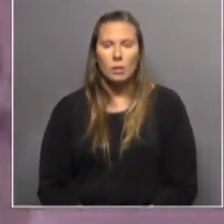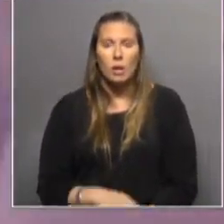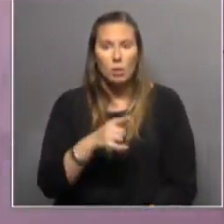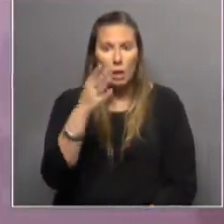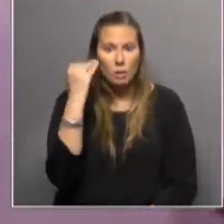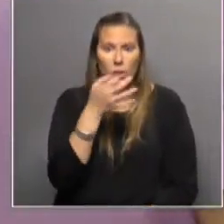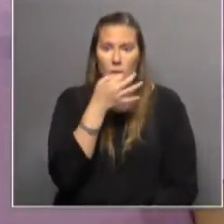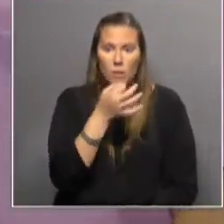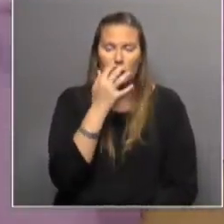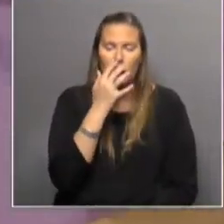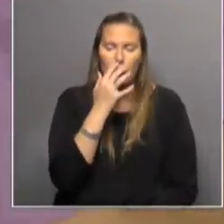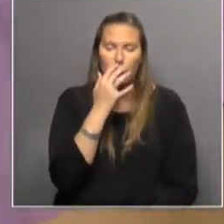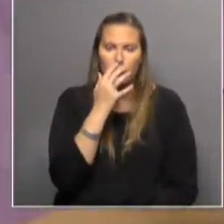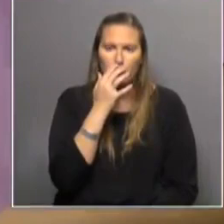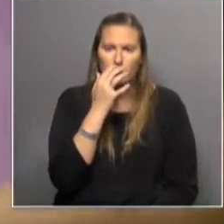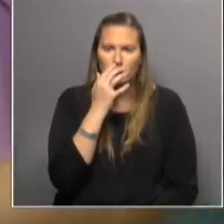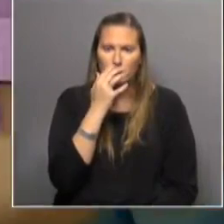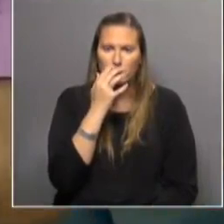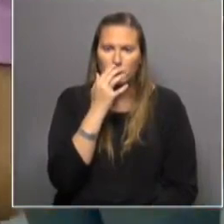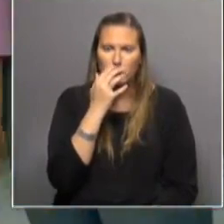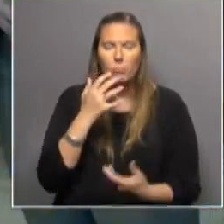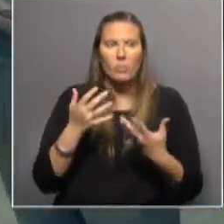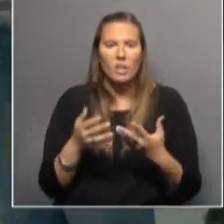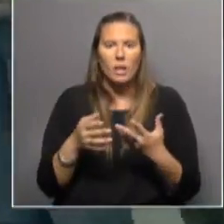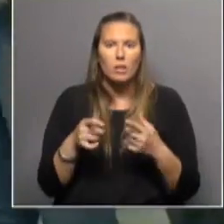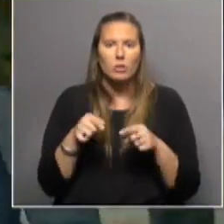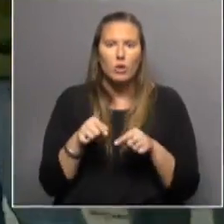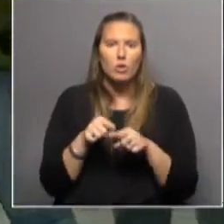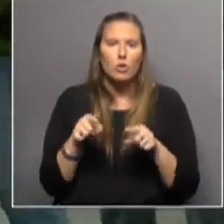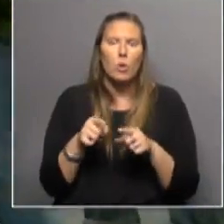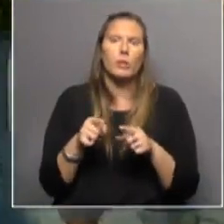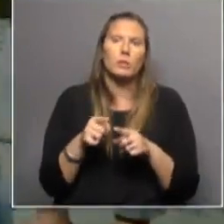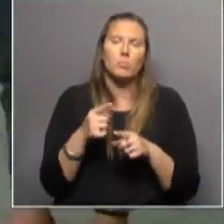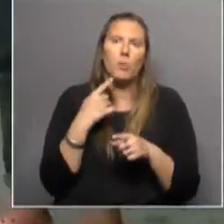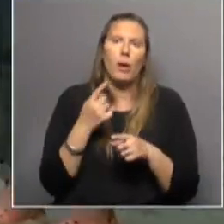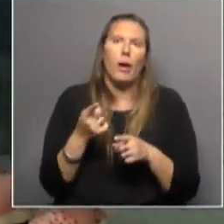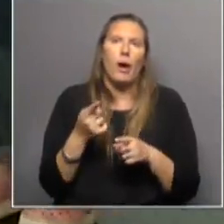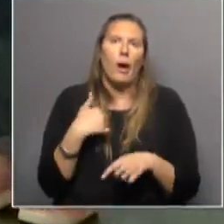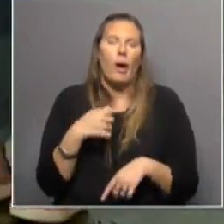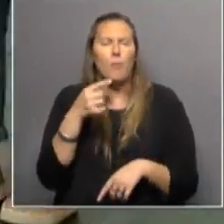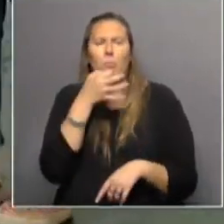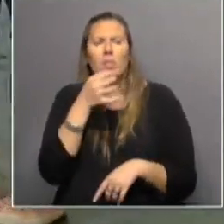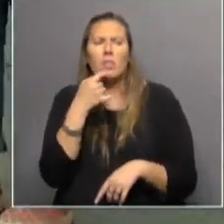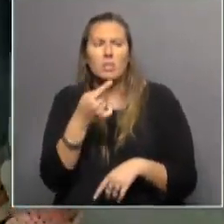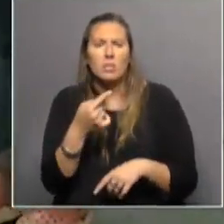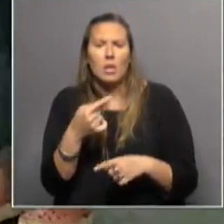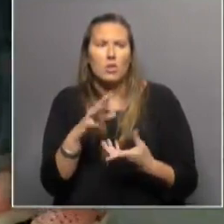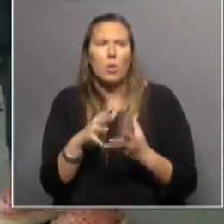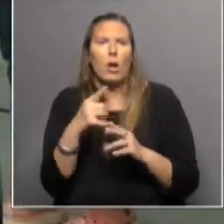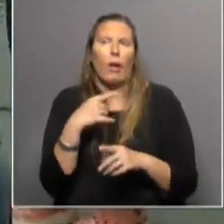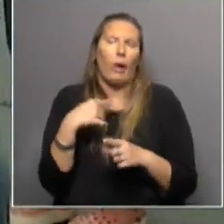vos mencionaste el tema de, bueno, que esto no es una exageración, que lo dijiste muy bien vos.